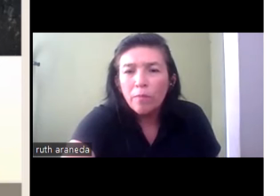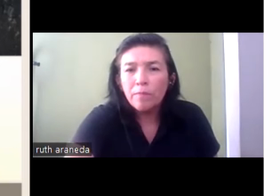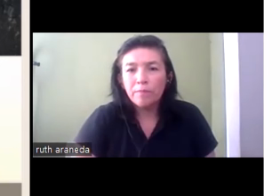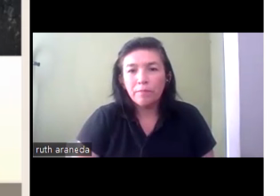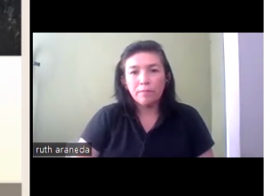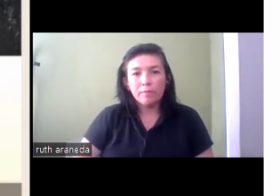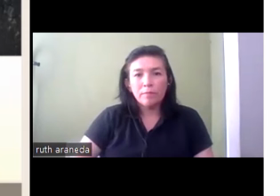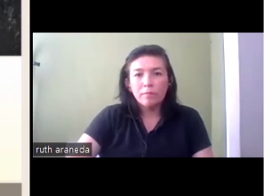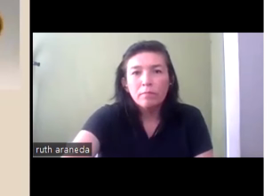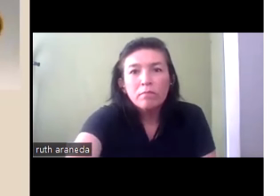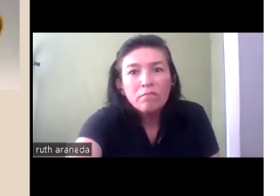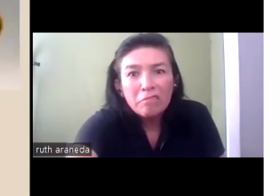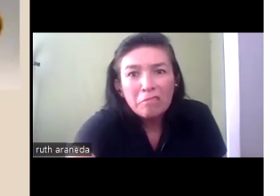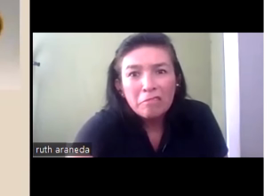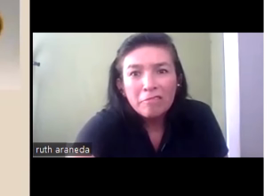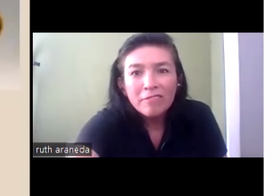El siguiente.